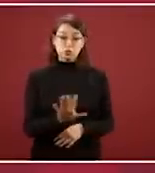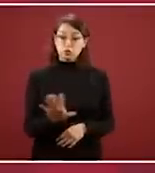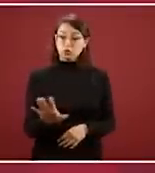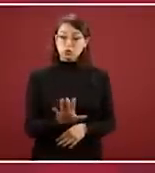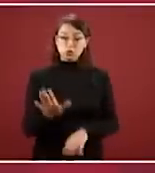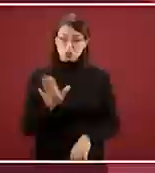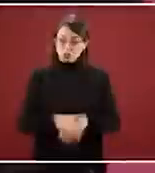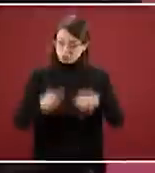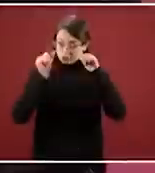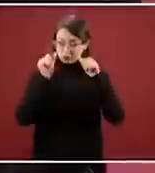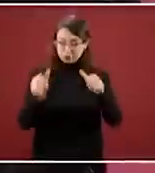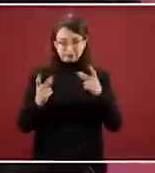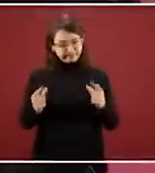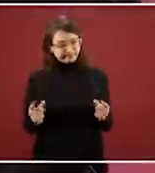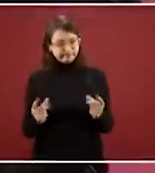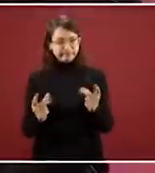aplicarnos más.